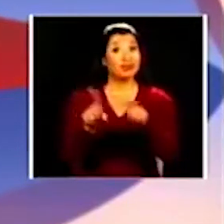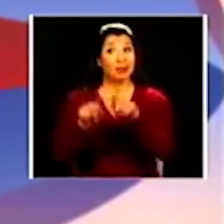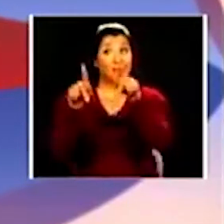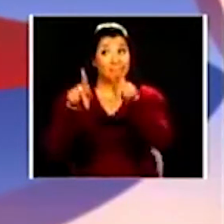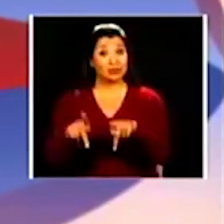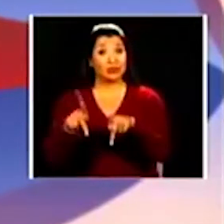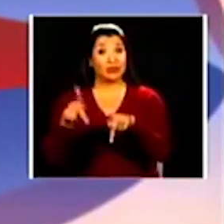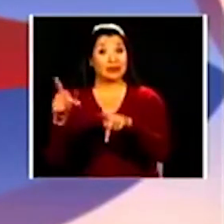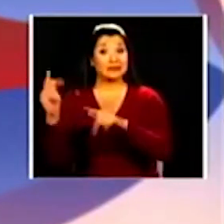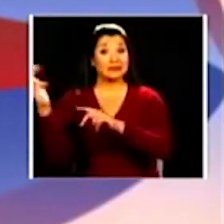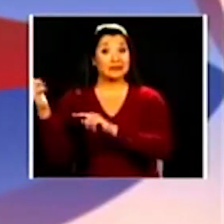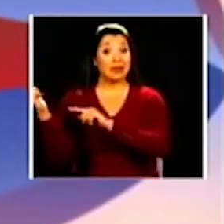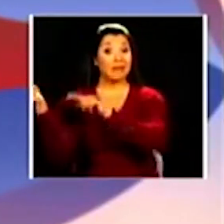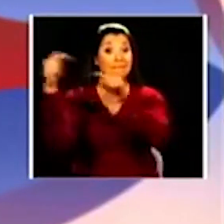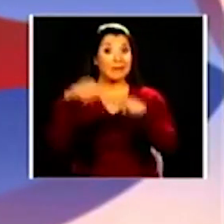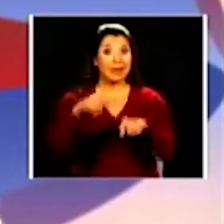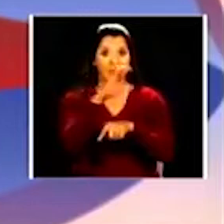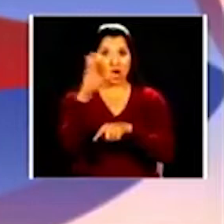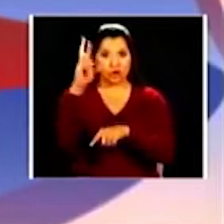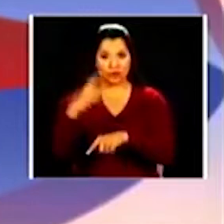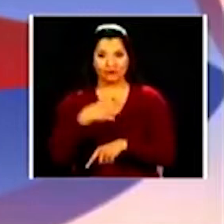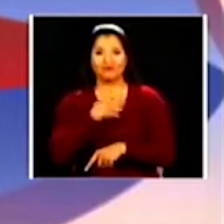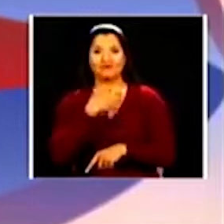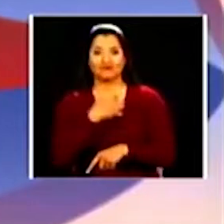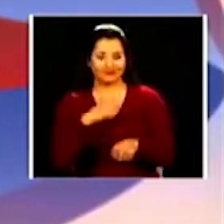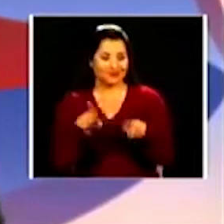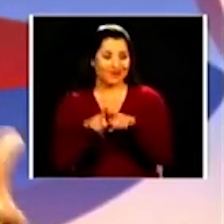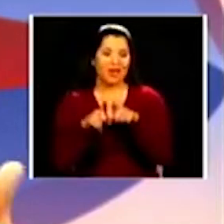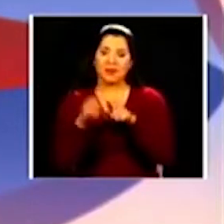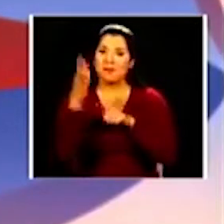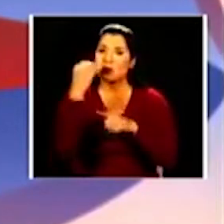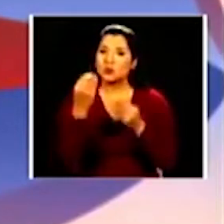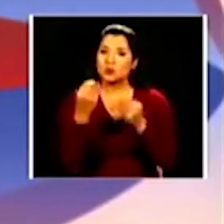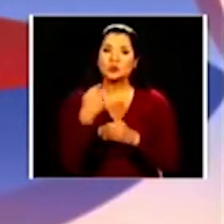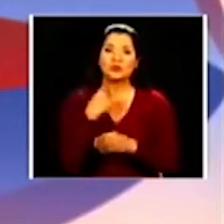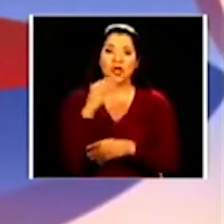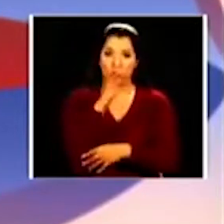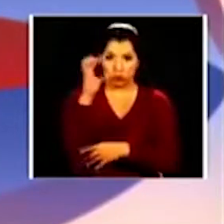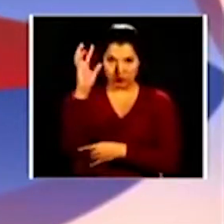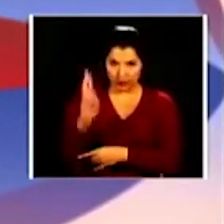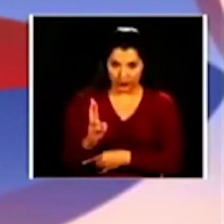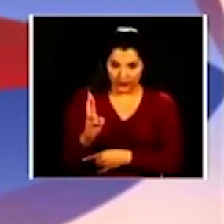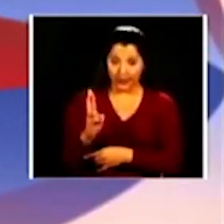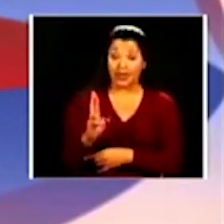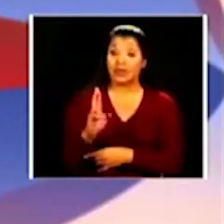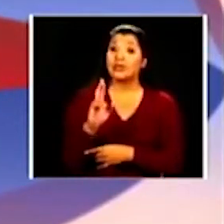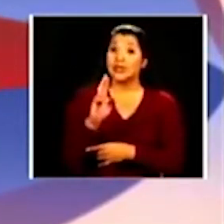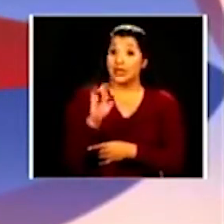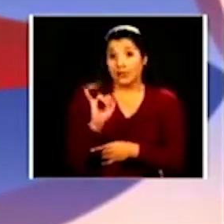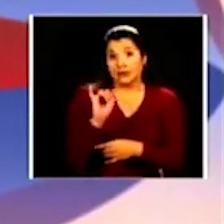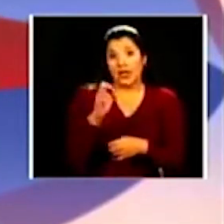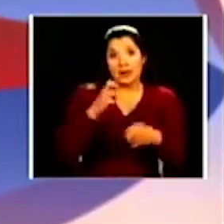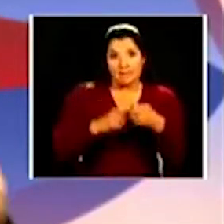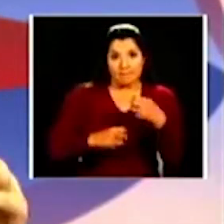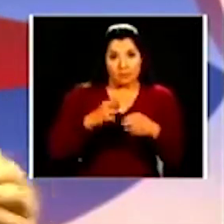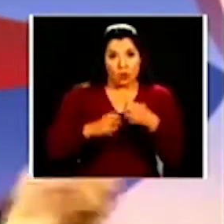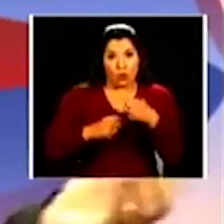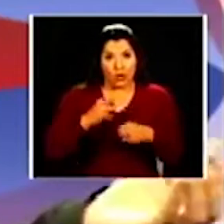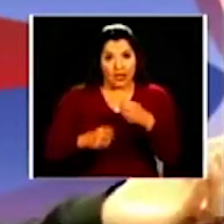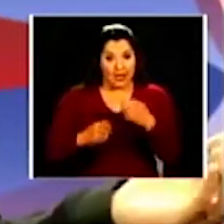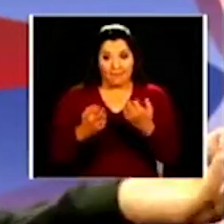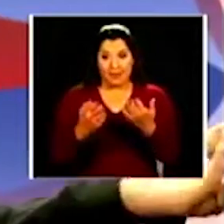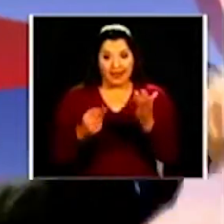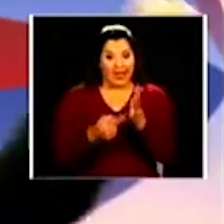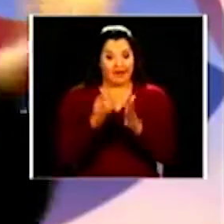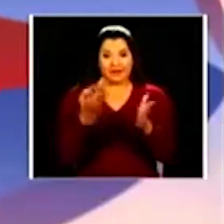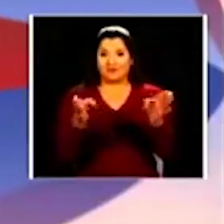desde el extranjero. En efecto, también eso nos resta competitividad, es parte del problema que, pues, de alguna manera nos cierra las puertas